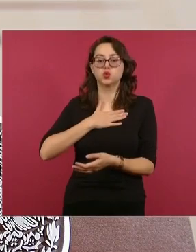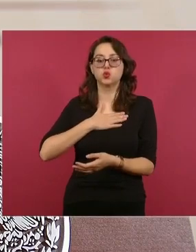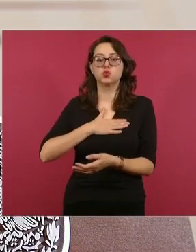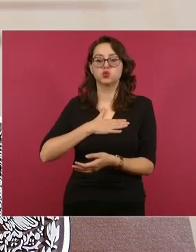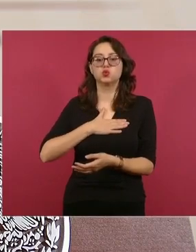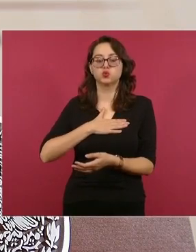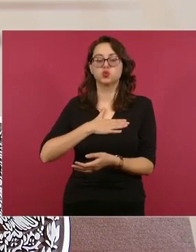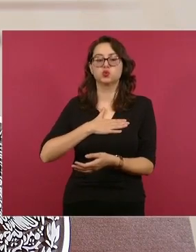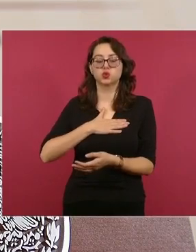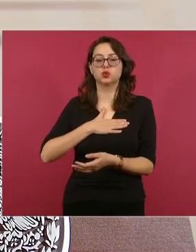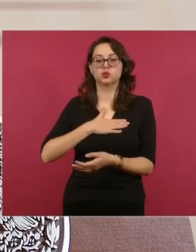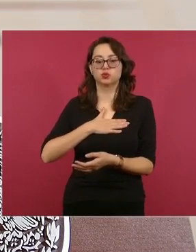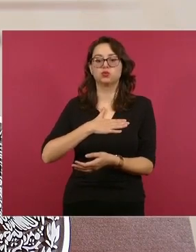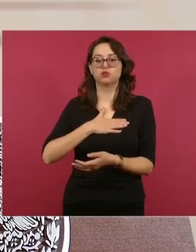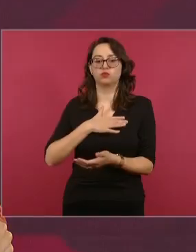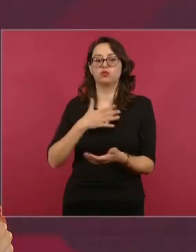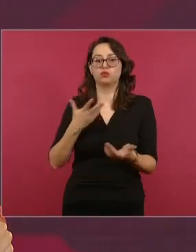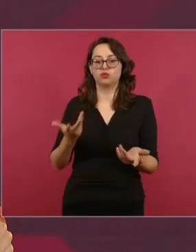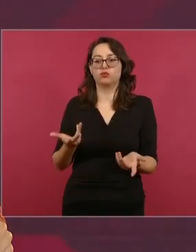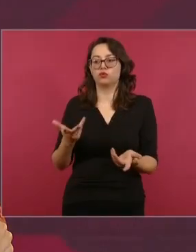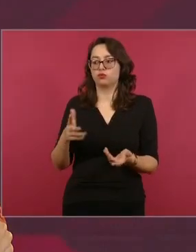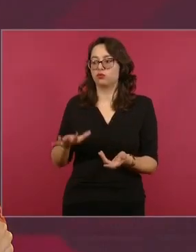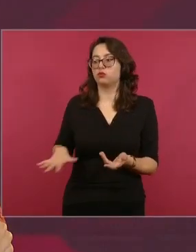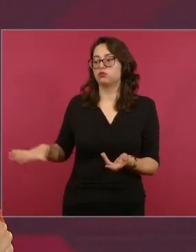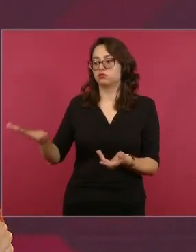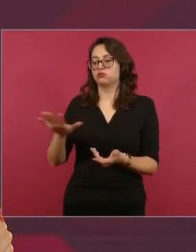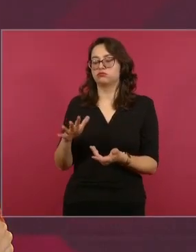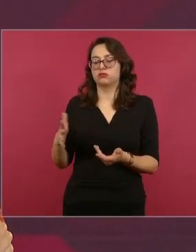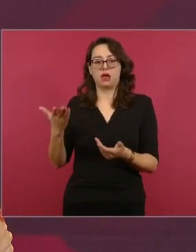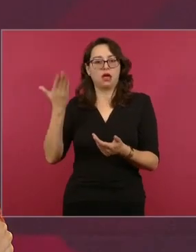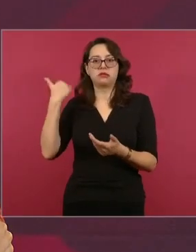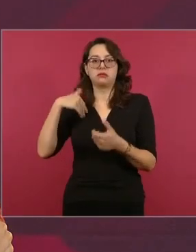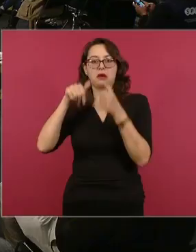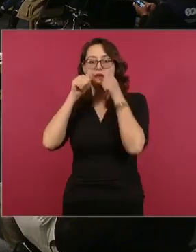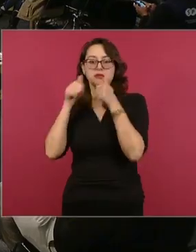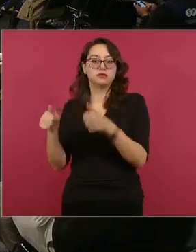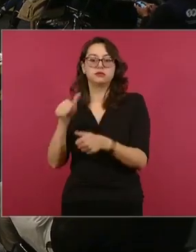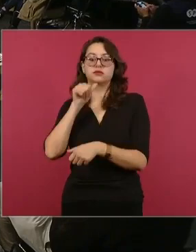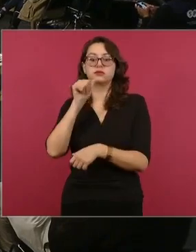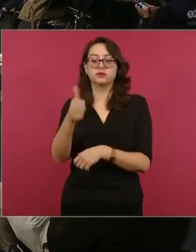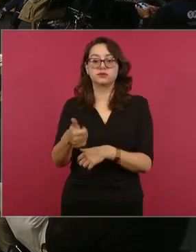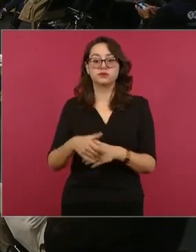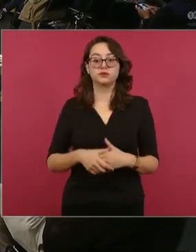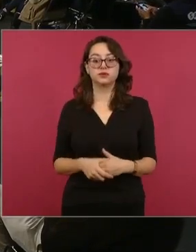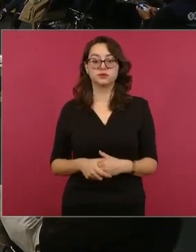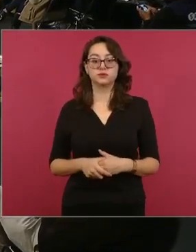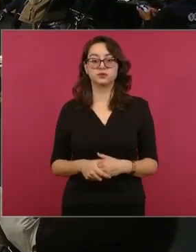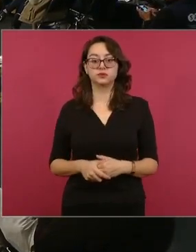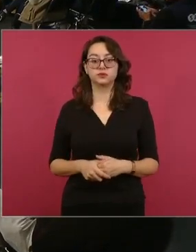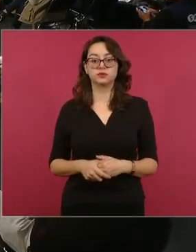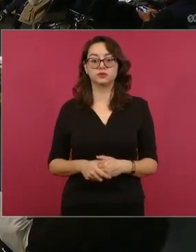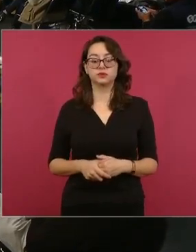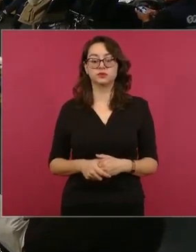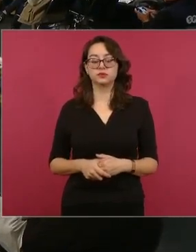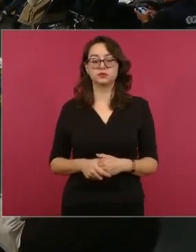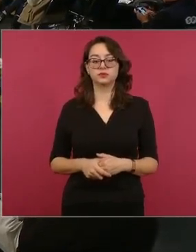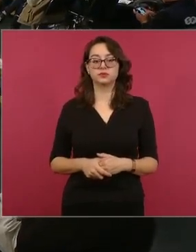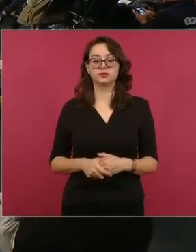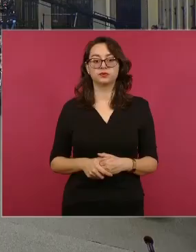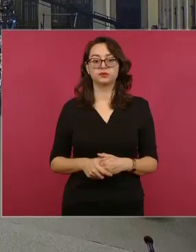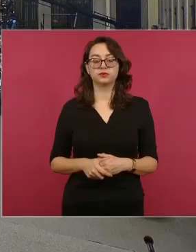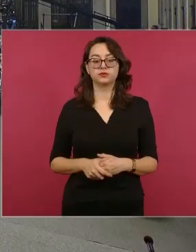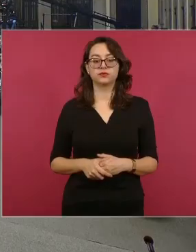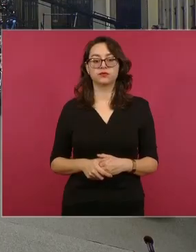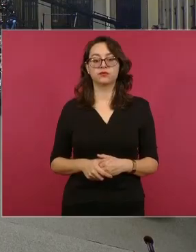esas regiones del país donde pues simplemente no se les había tomado en cuenta. Solo para ilustrar mi pregunta, aquí está